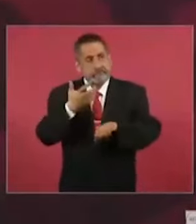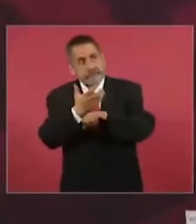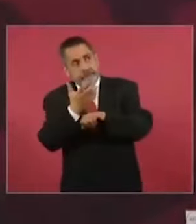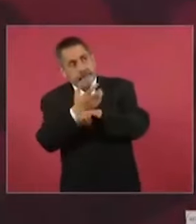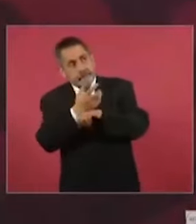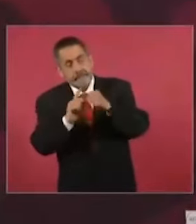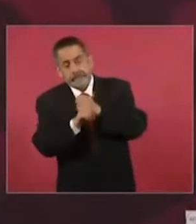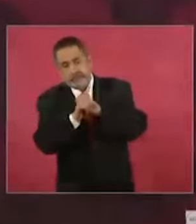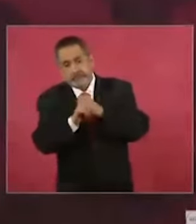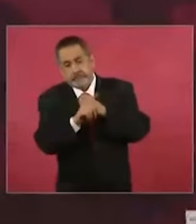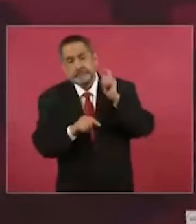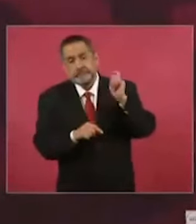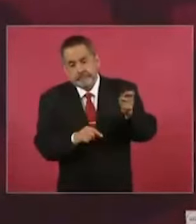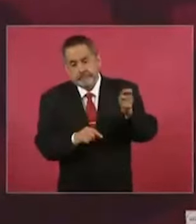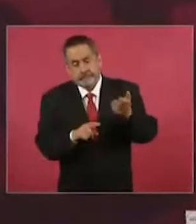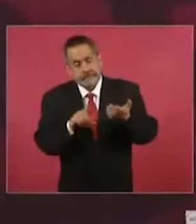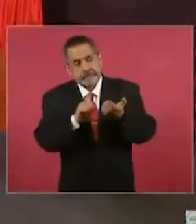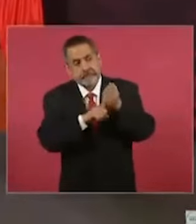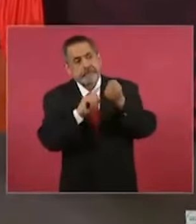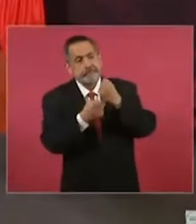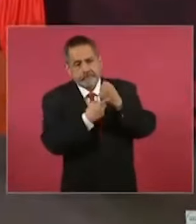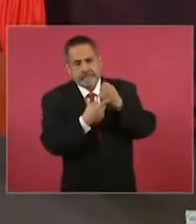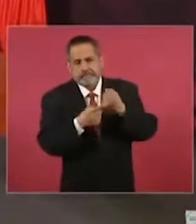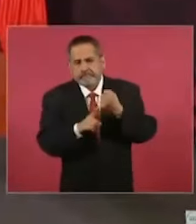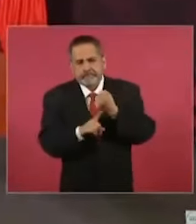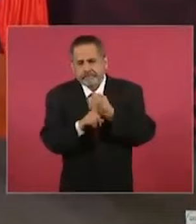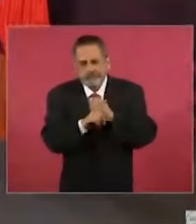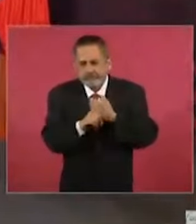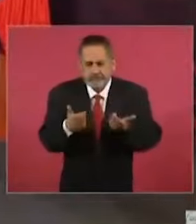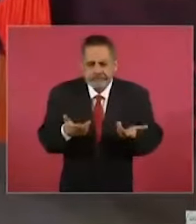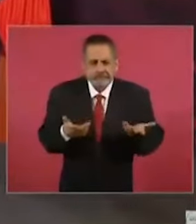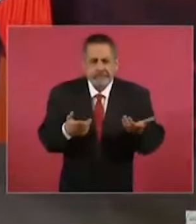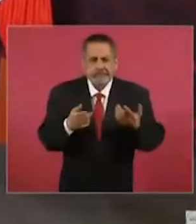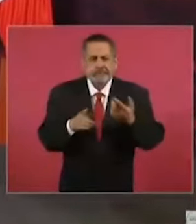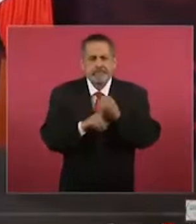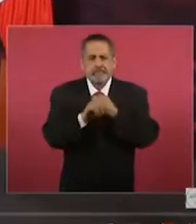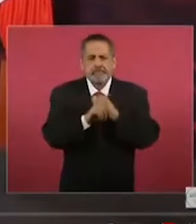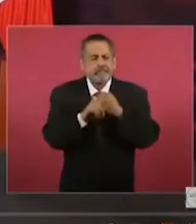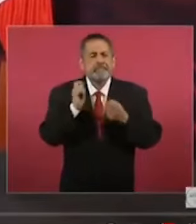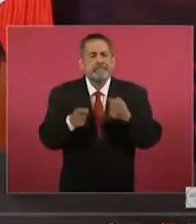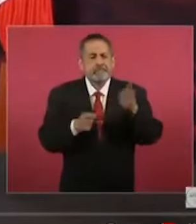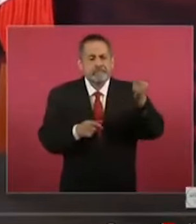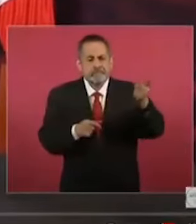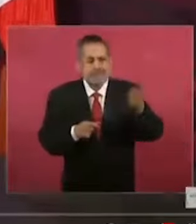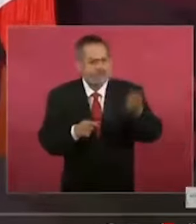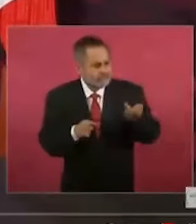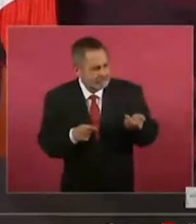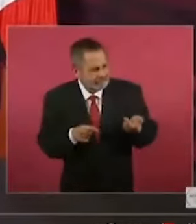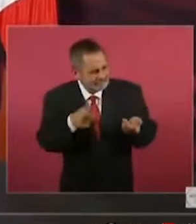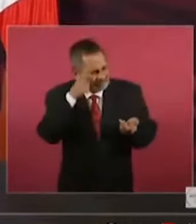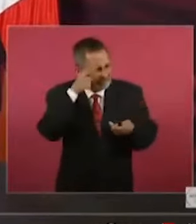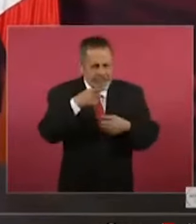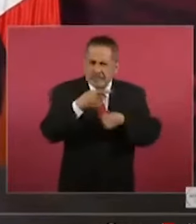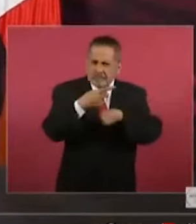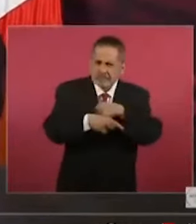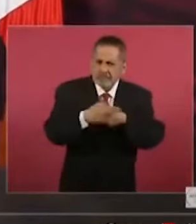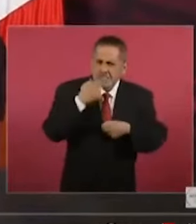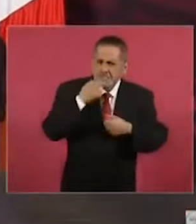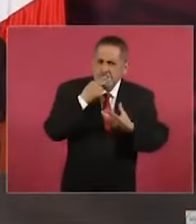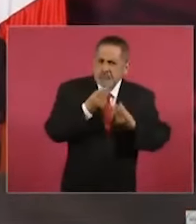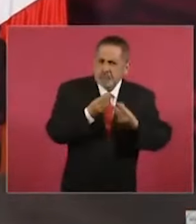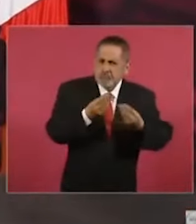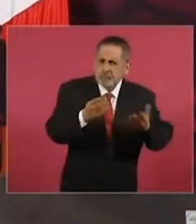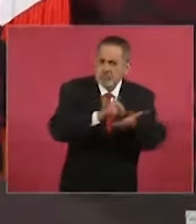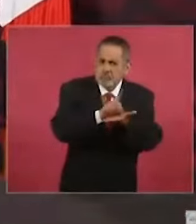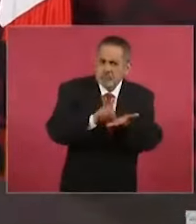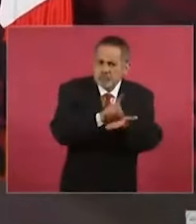presidente fue que Eh Pues bueno avanza bastante bien y sí hay algunos retrasos la Gráfica la tabla que mostró el día de hoy pues hablaba